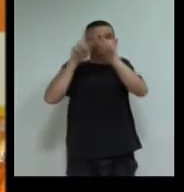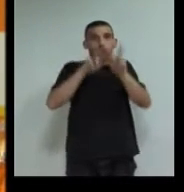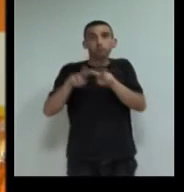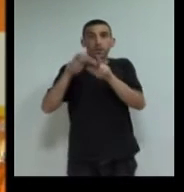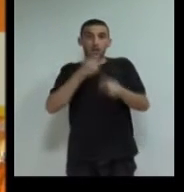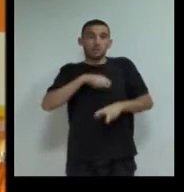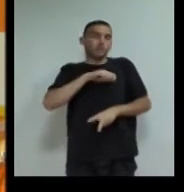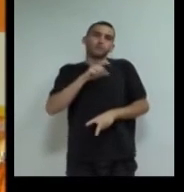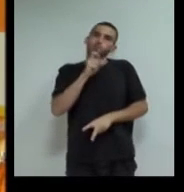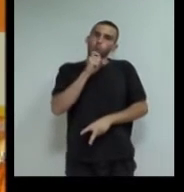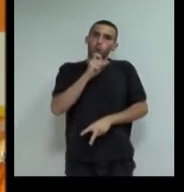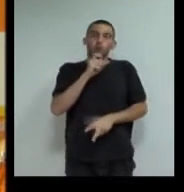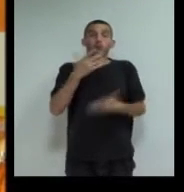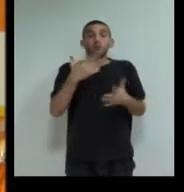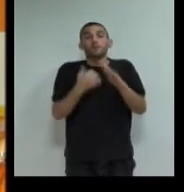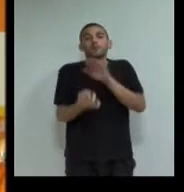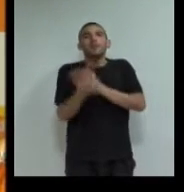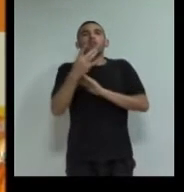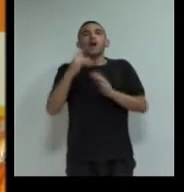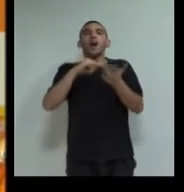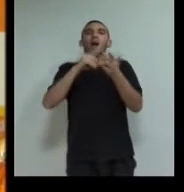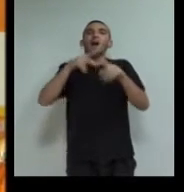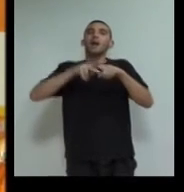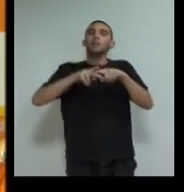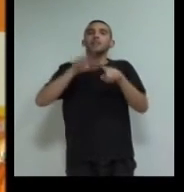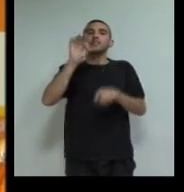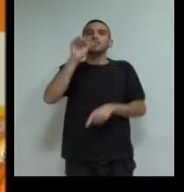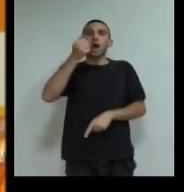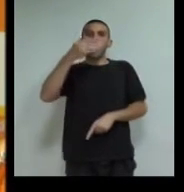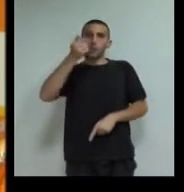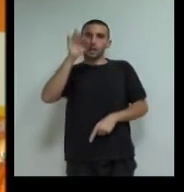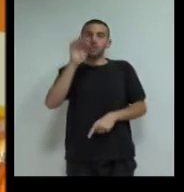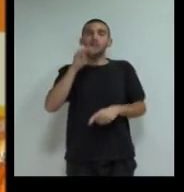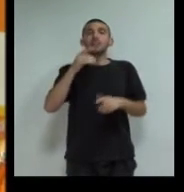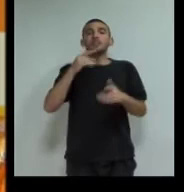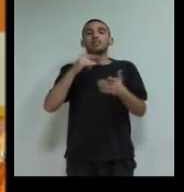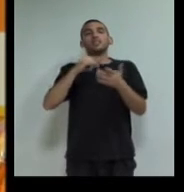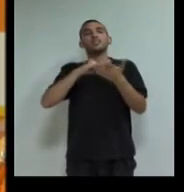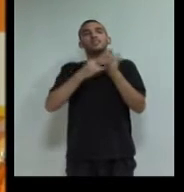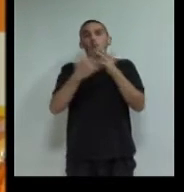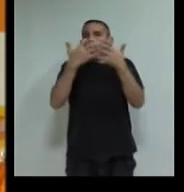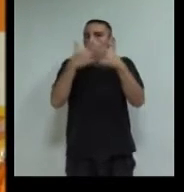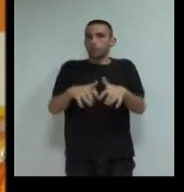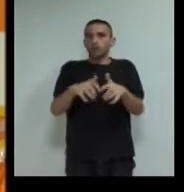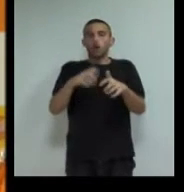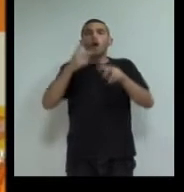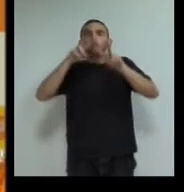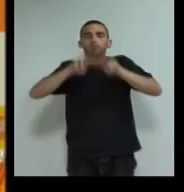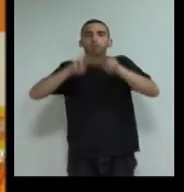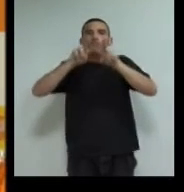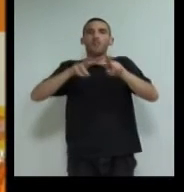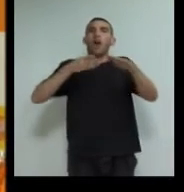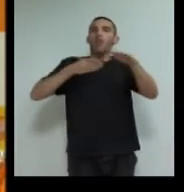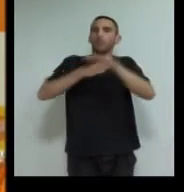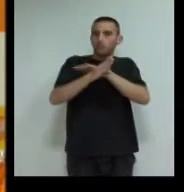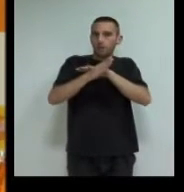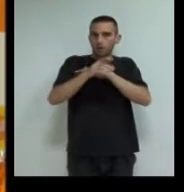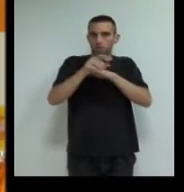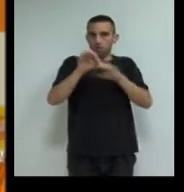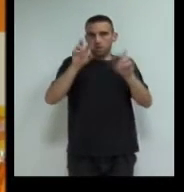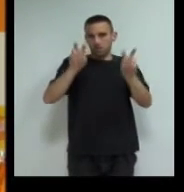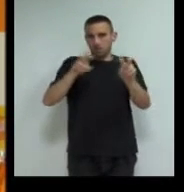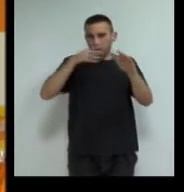lo que desarrollamos la herramienta SABAT. SABAT es el sistema automático de verificación de la accesibilidad a la TDT y lo que hace es